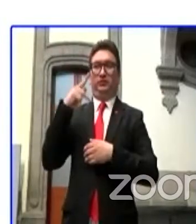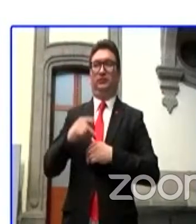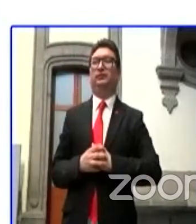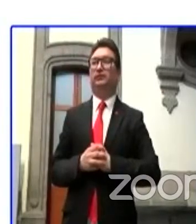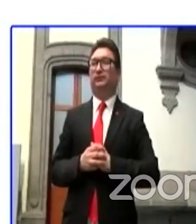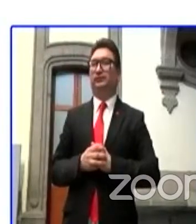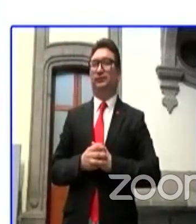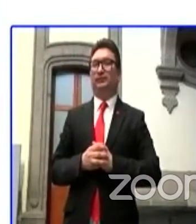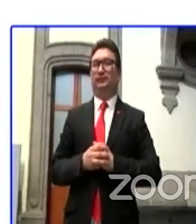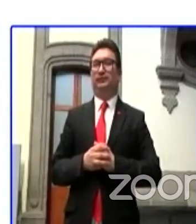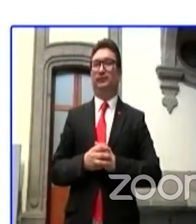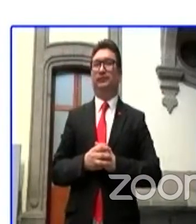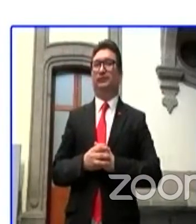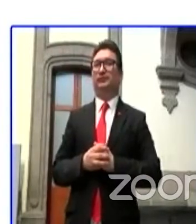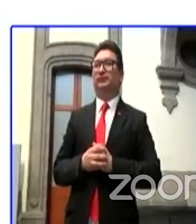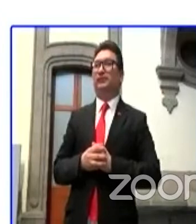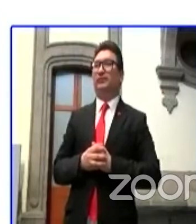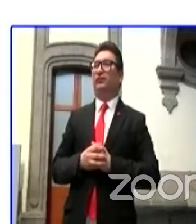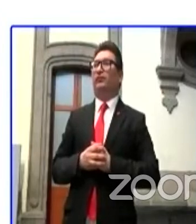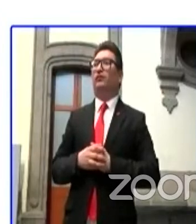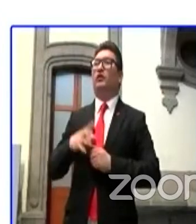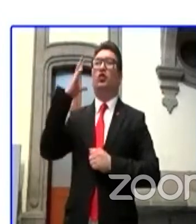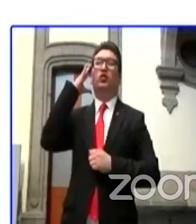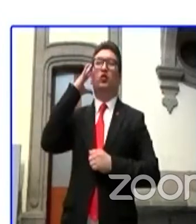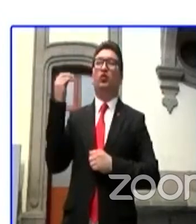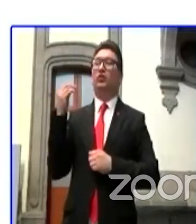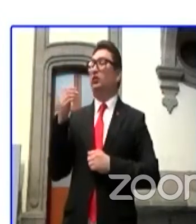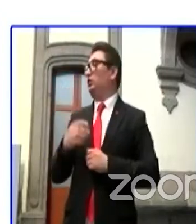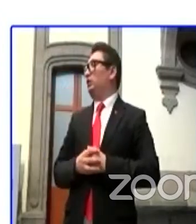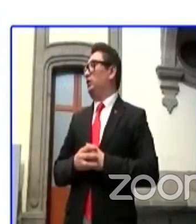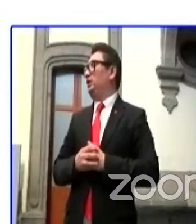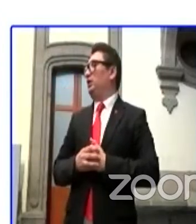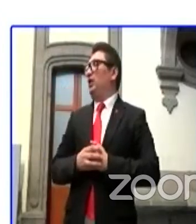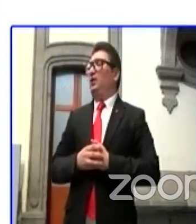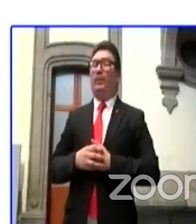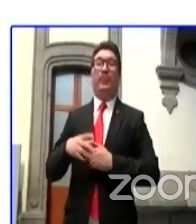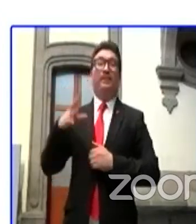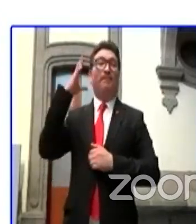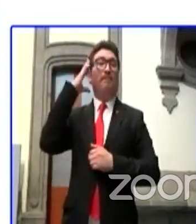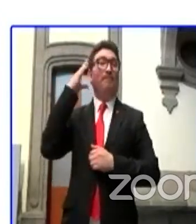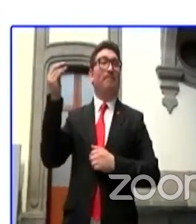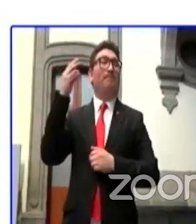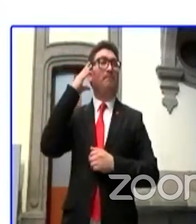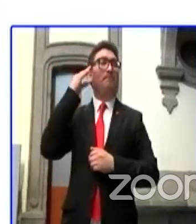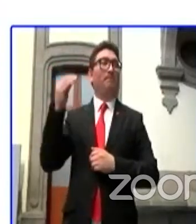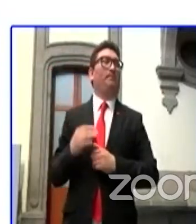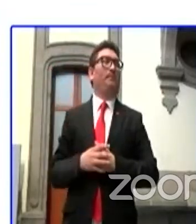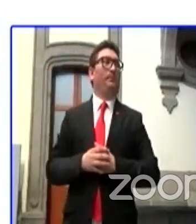Pues, gracias.